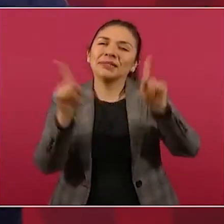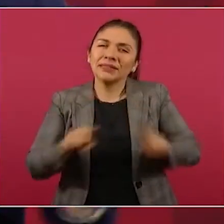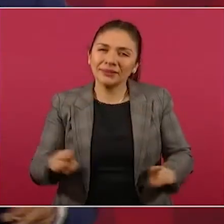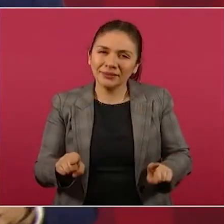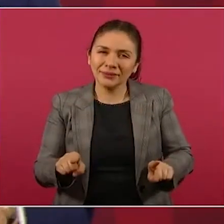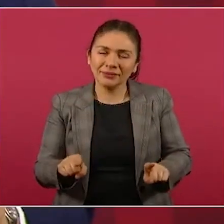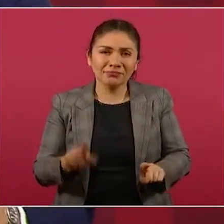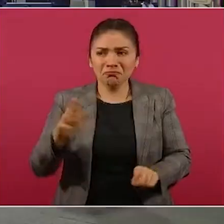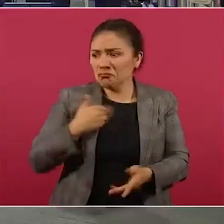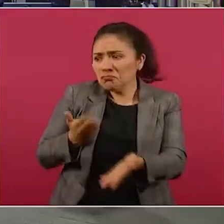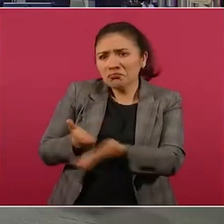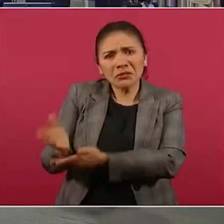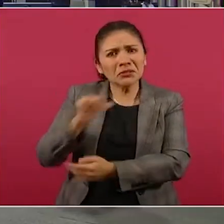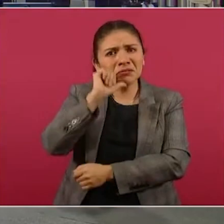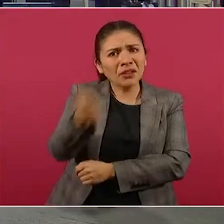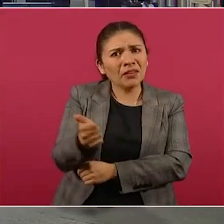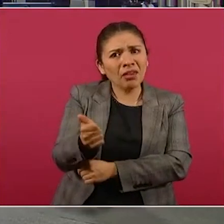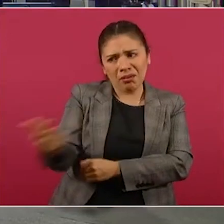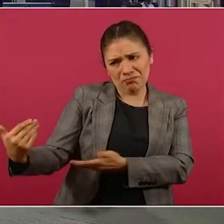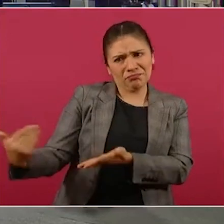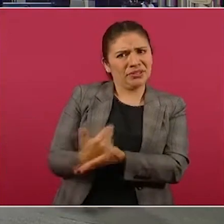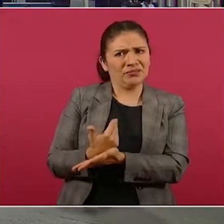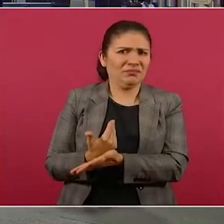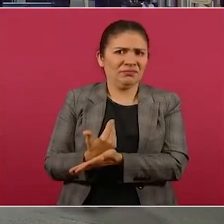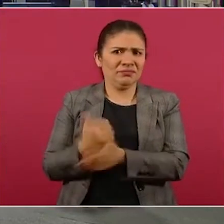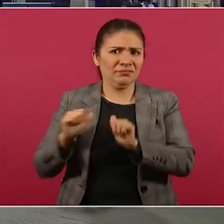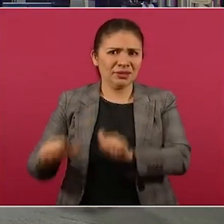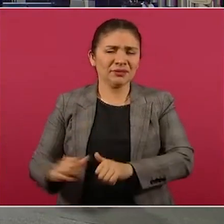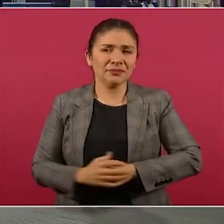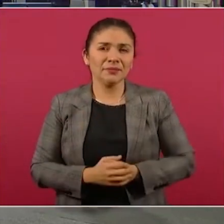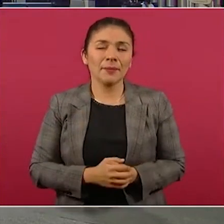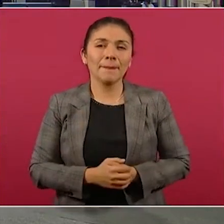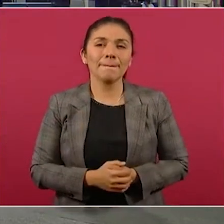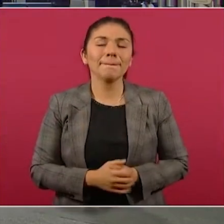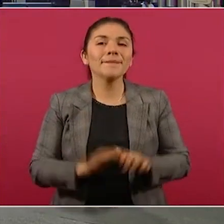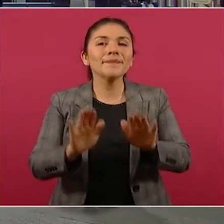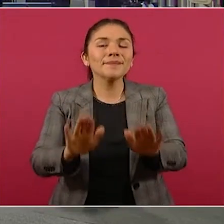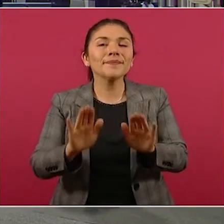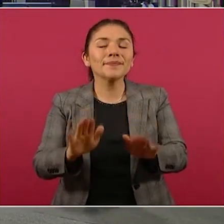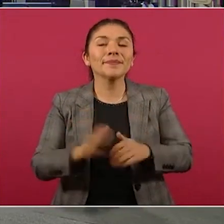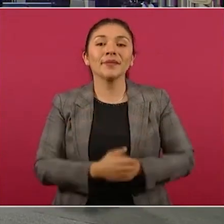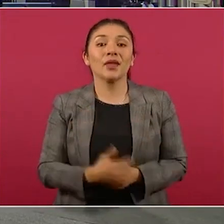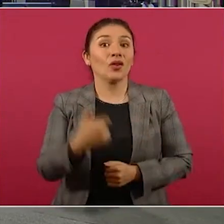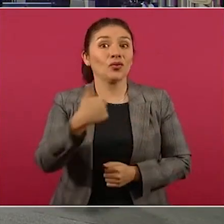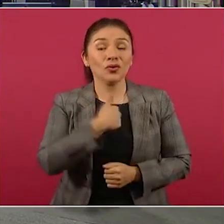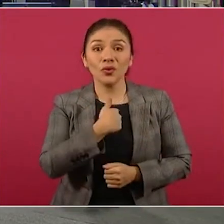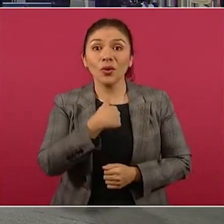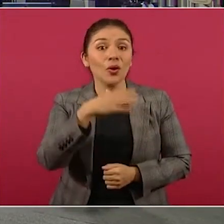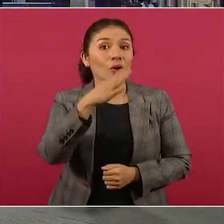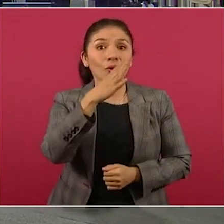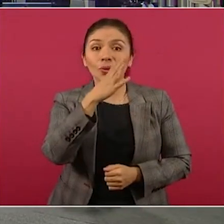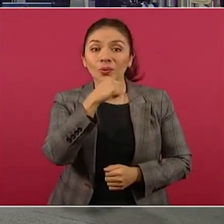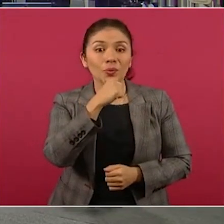y paz. Yo no me meto con ellos. Yo no podría. Yo no podría